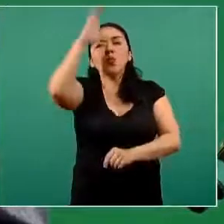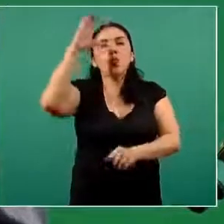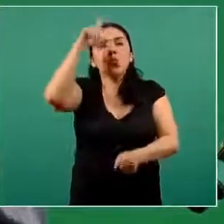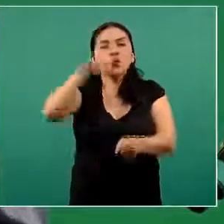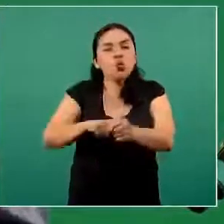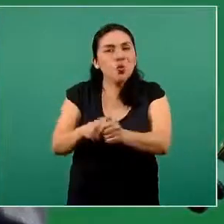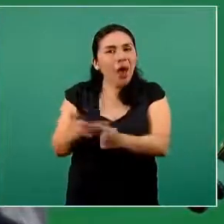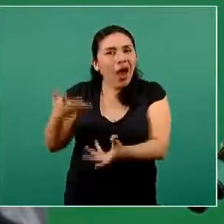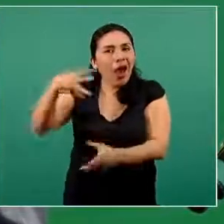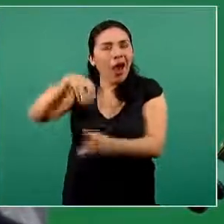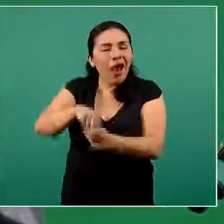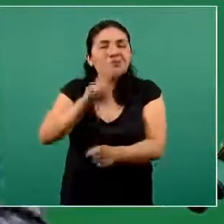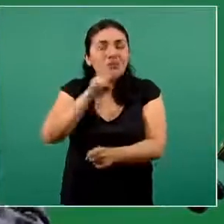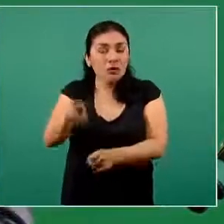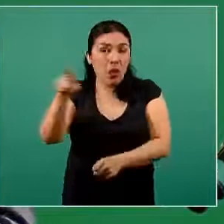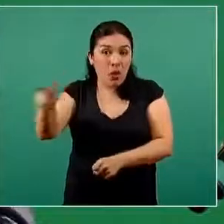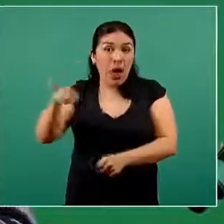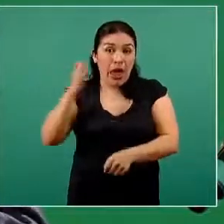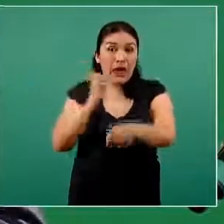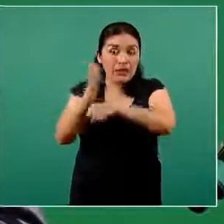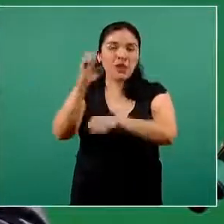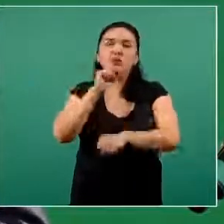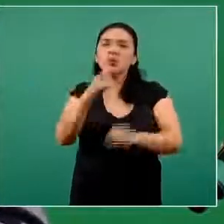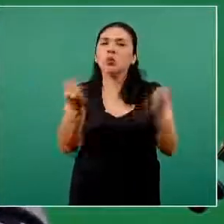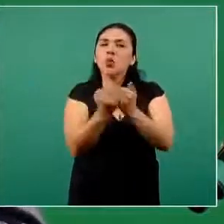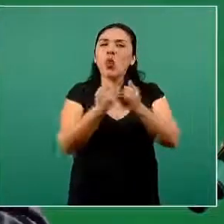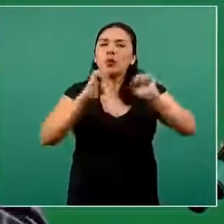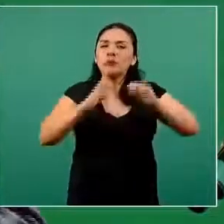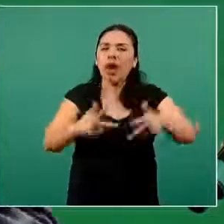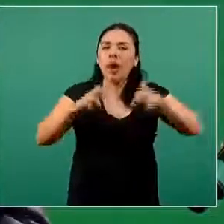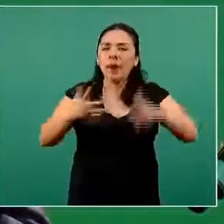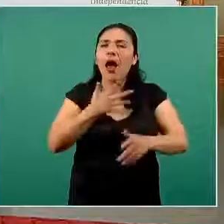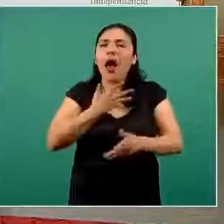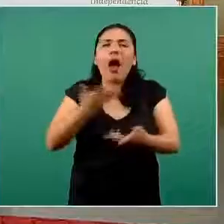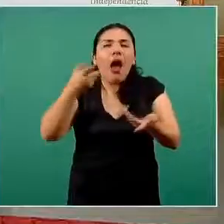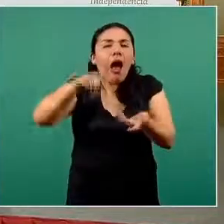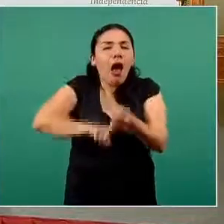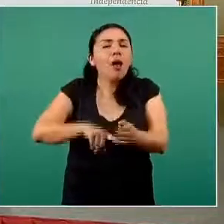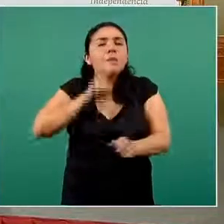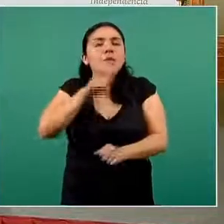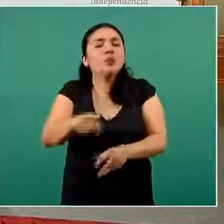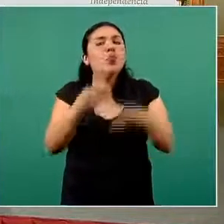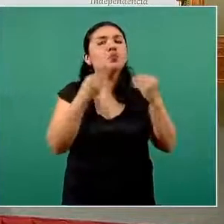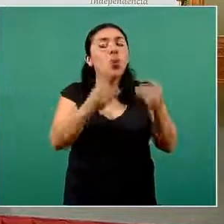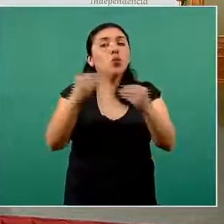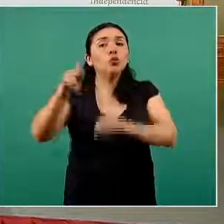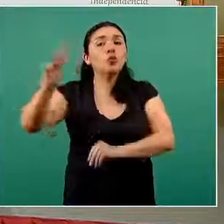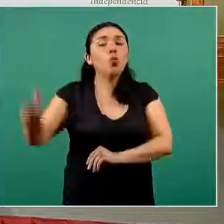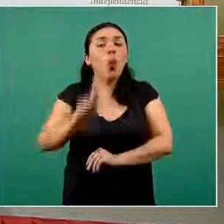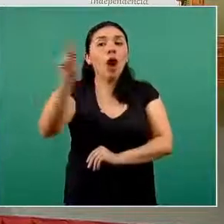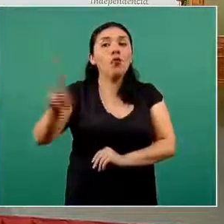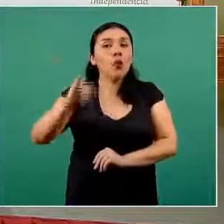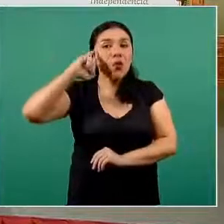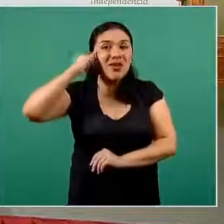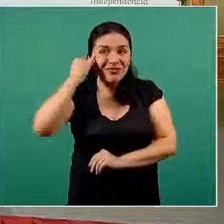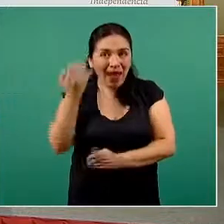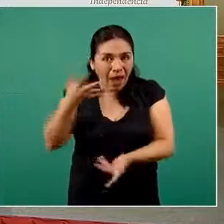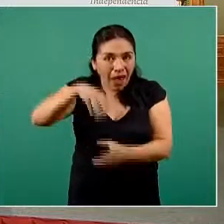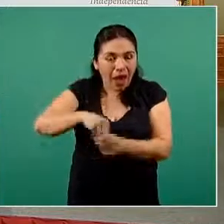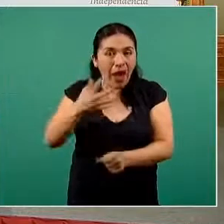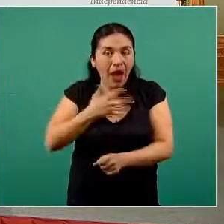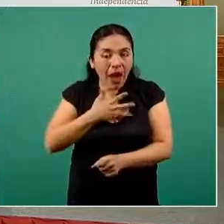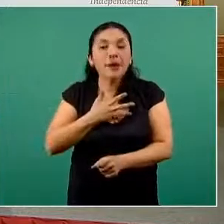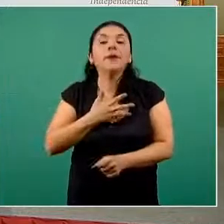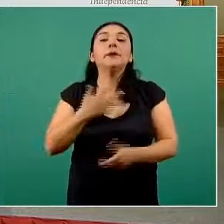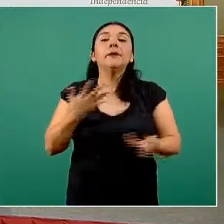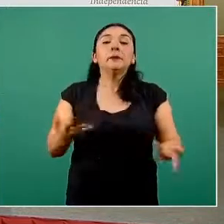cultural. Es una de las entidades federativas, junto con Chiapas, que tiene la mayor diversidad de pueblos originarios